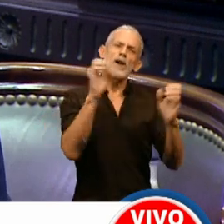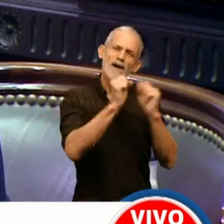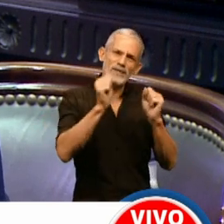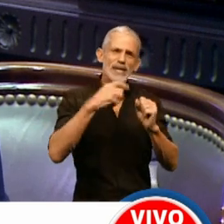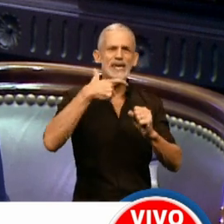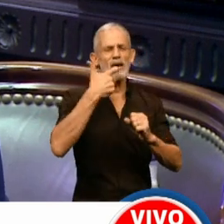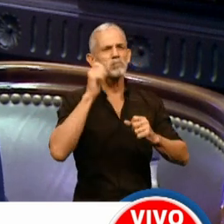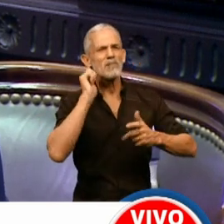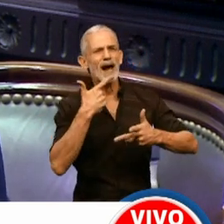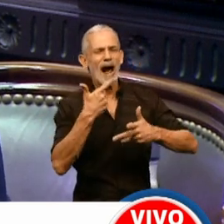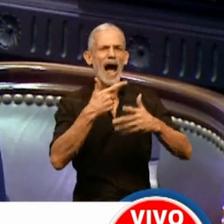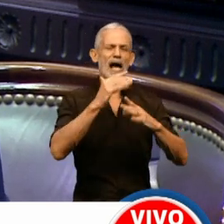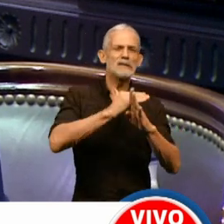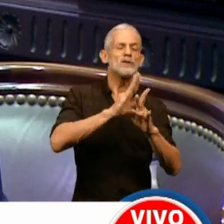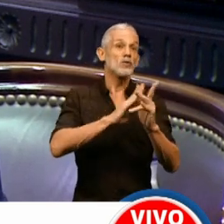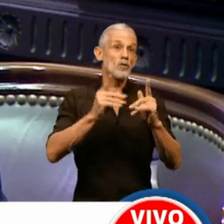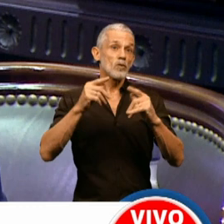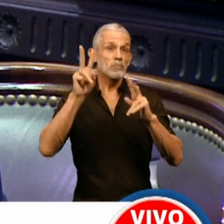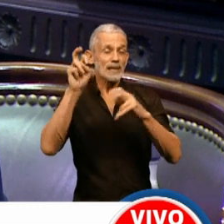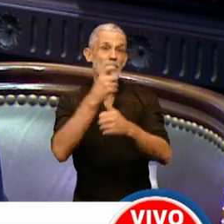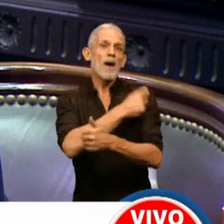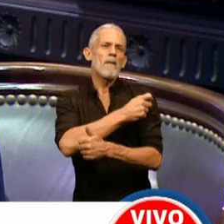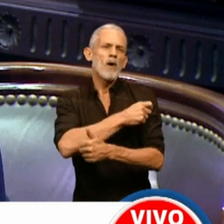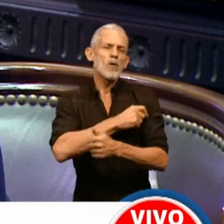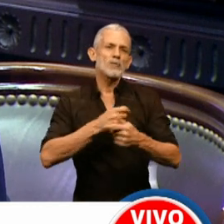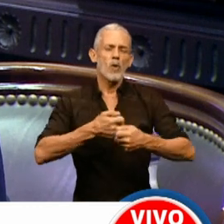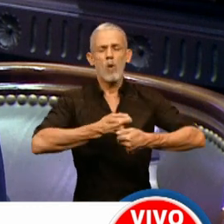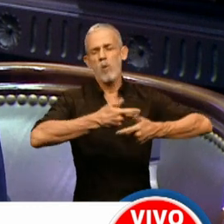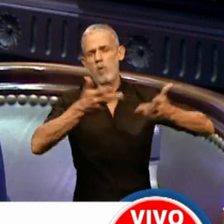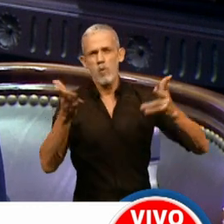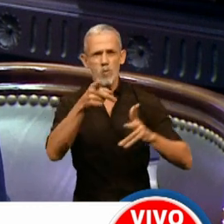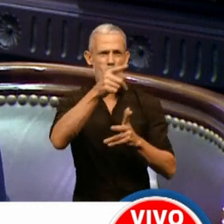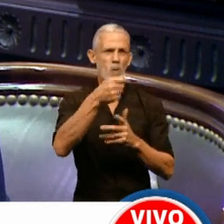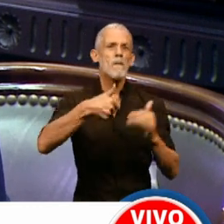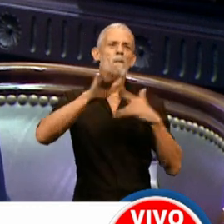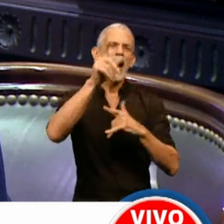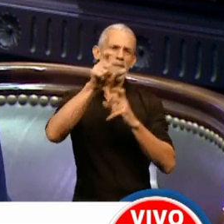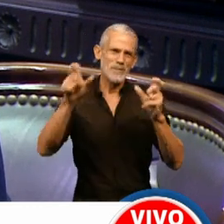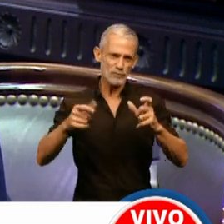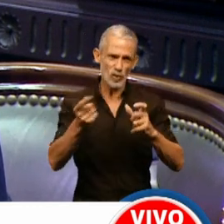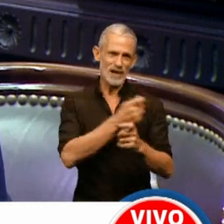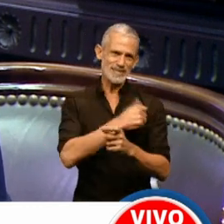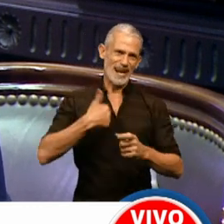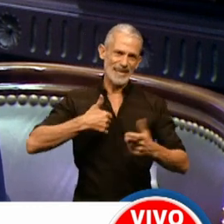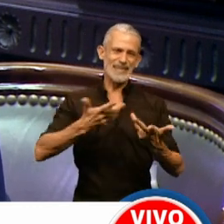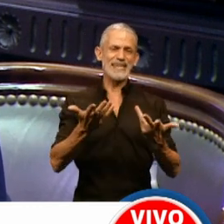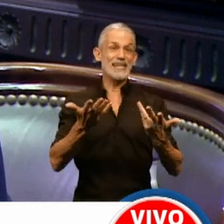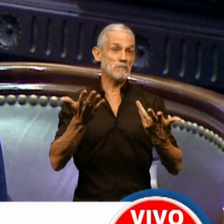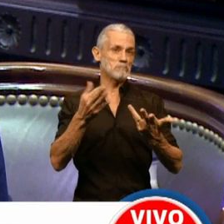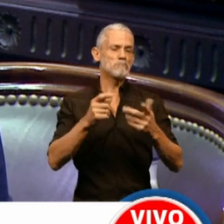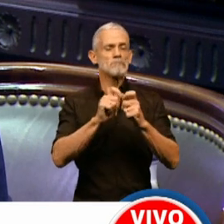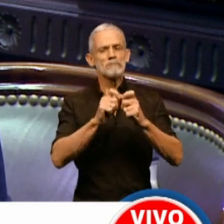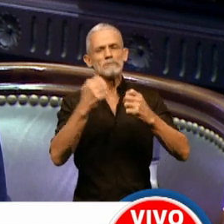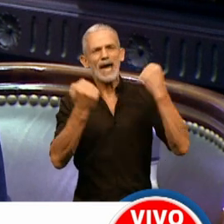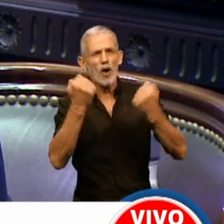vacunar a toda la mayor cantidad de argentinos y argentinas arreglar la